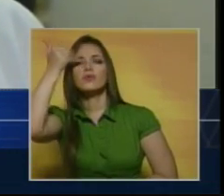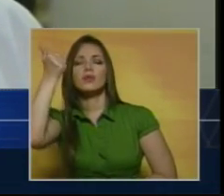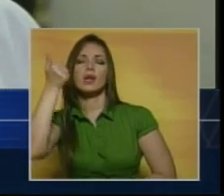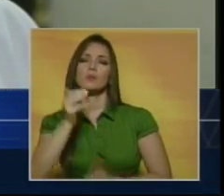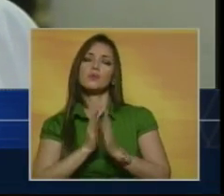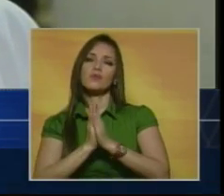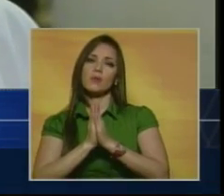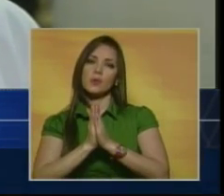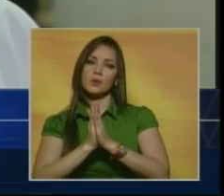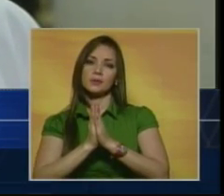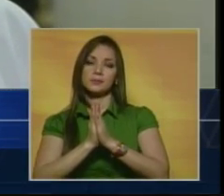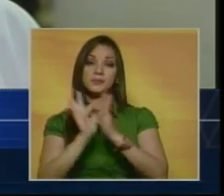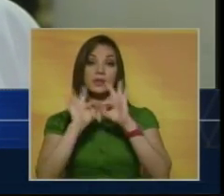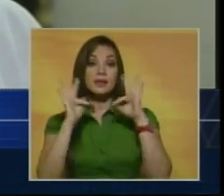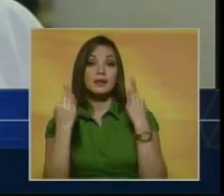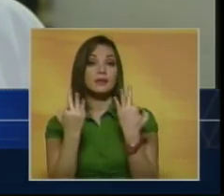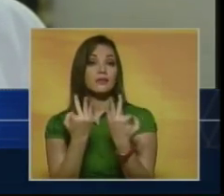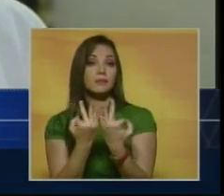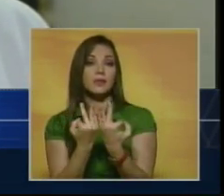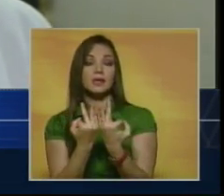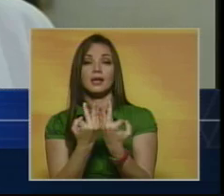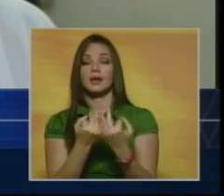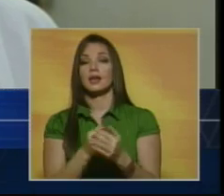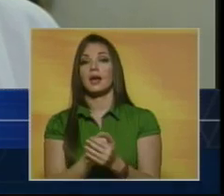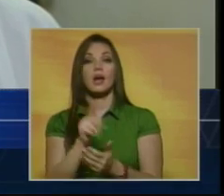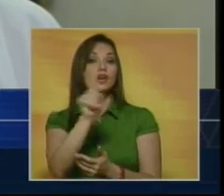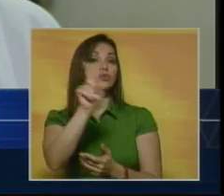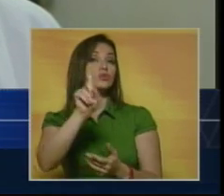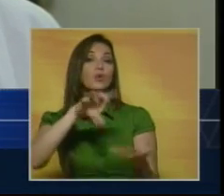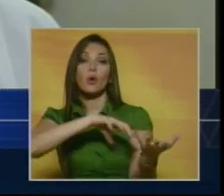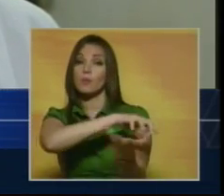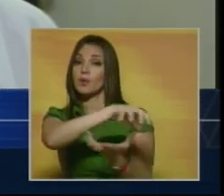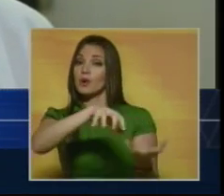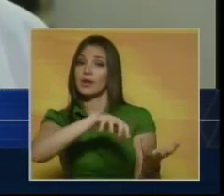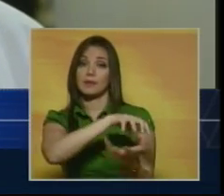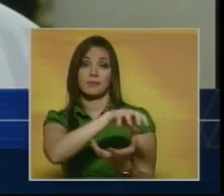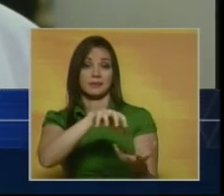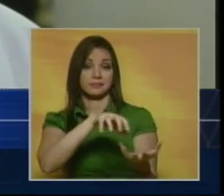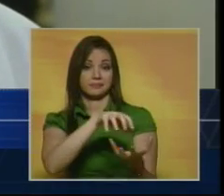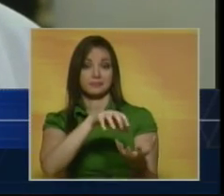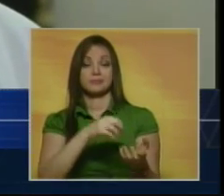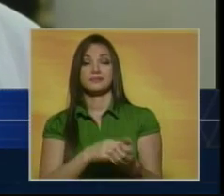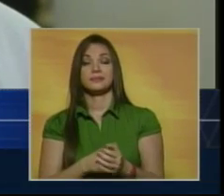Las familias no son un problema,